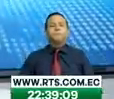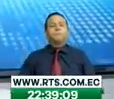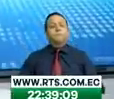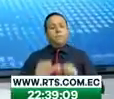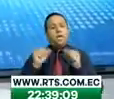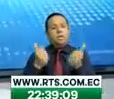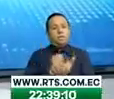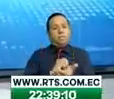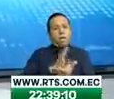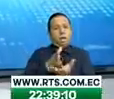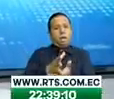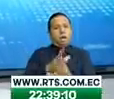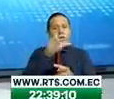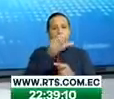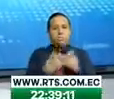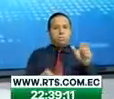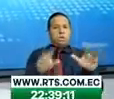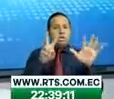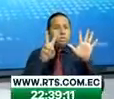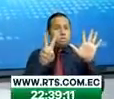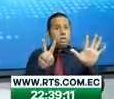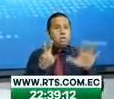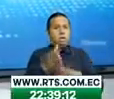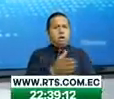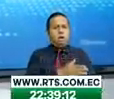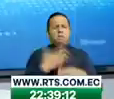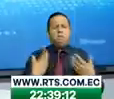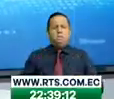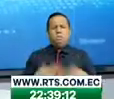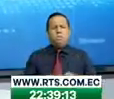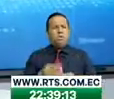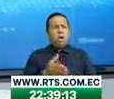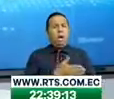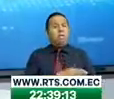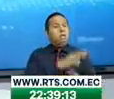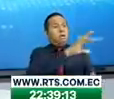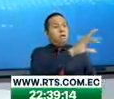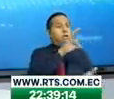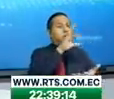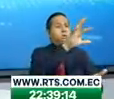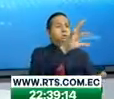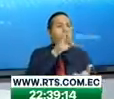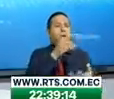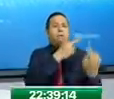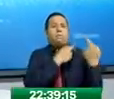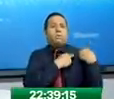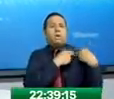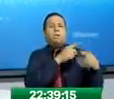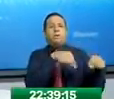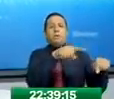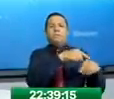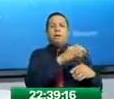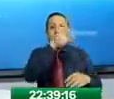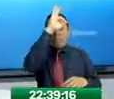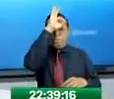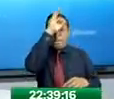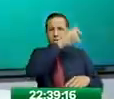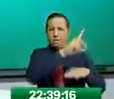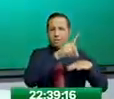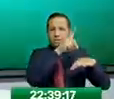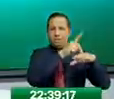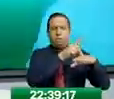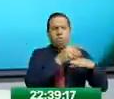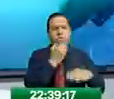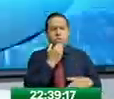asambleístas de la provincia de Manabí fueron acusados de supuesta injerencia en la designación de autoridades de hospitales públicos. La información será remitida